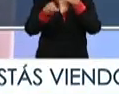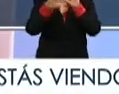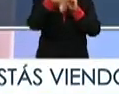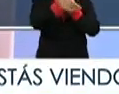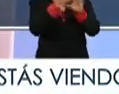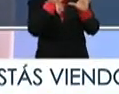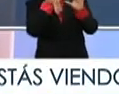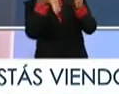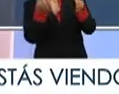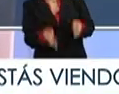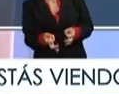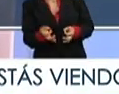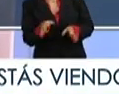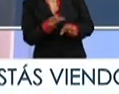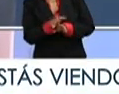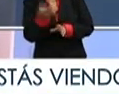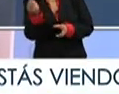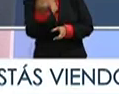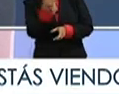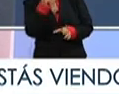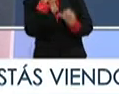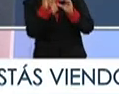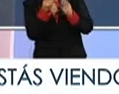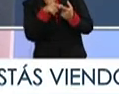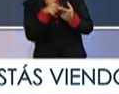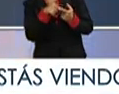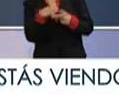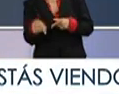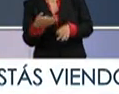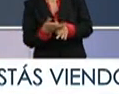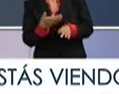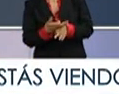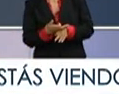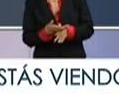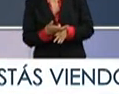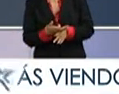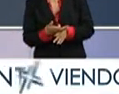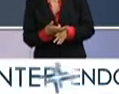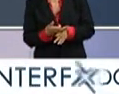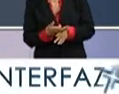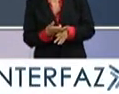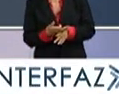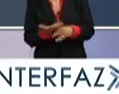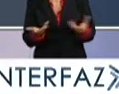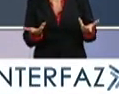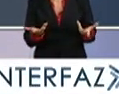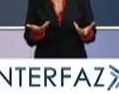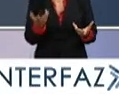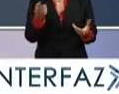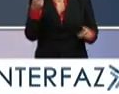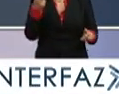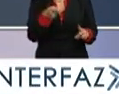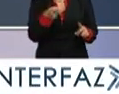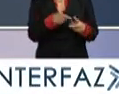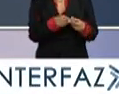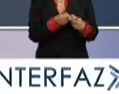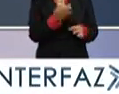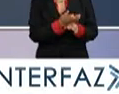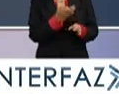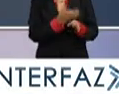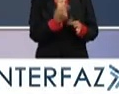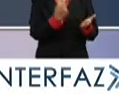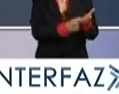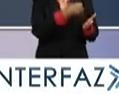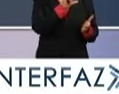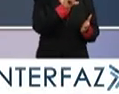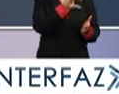debate. ¿Qué tipo de comunicación estamos necesitando? Y creo que el punto de partida nosotros en la